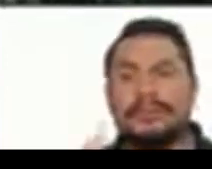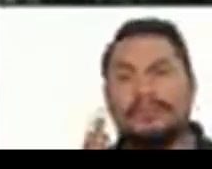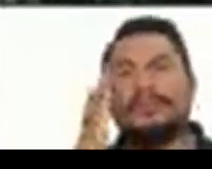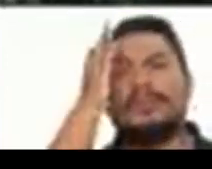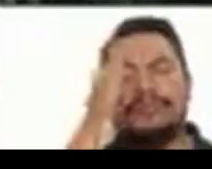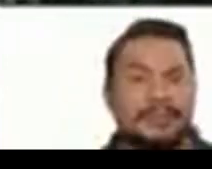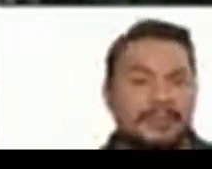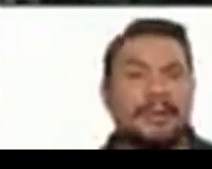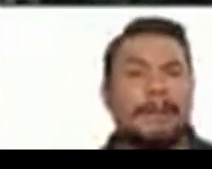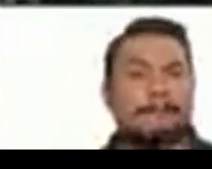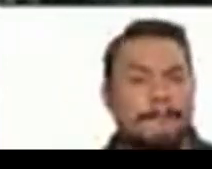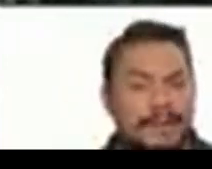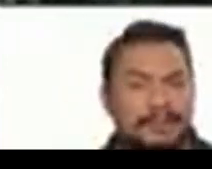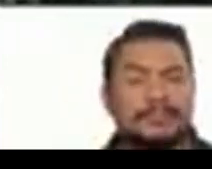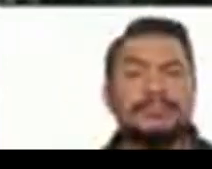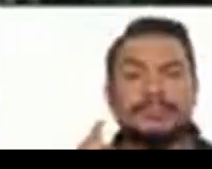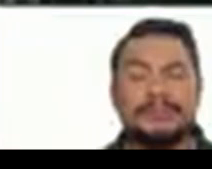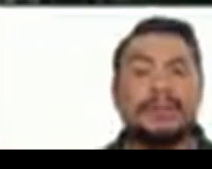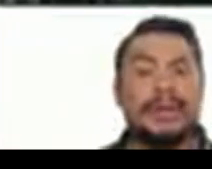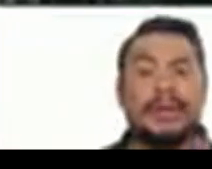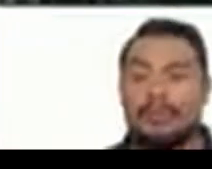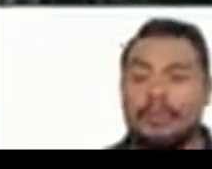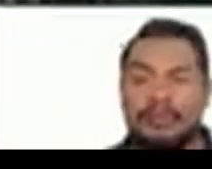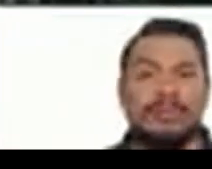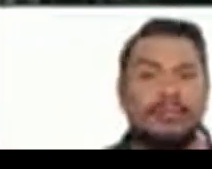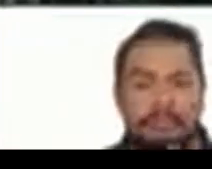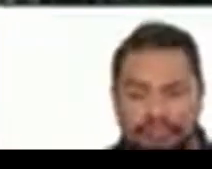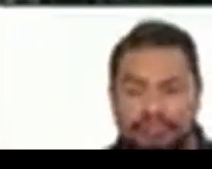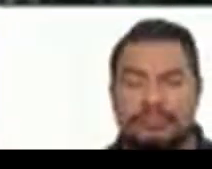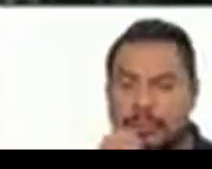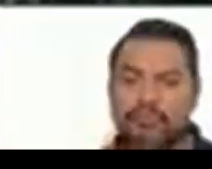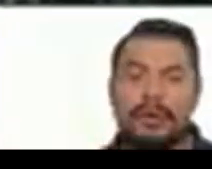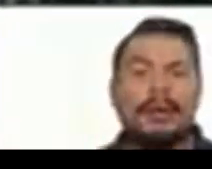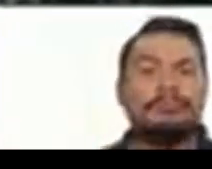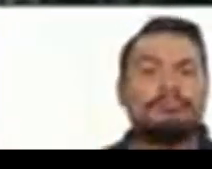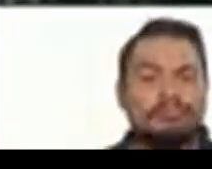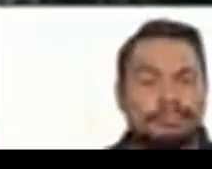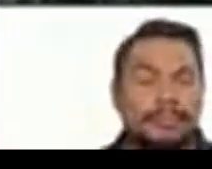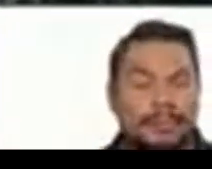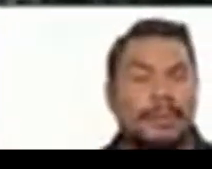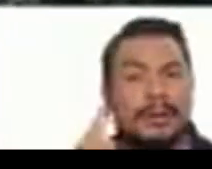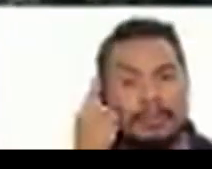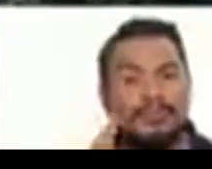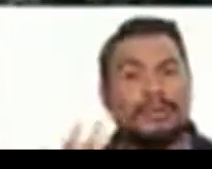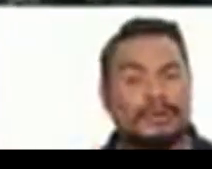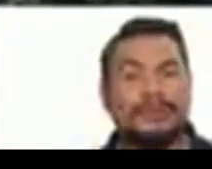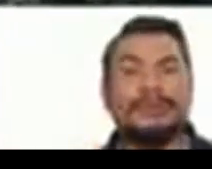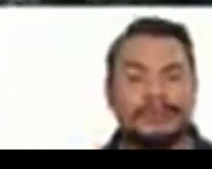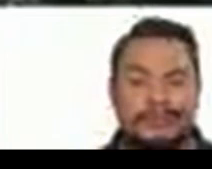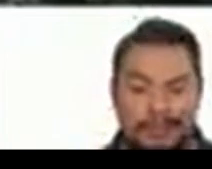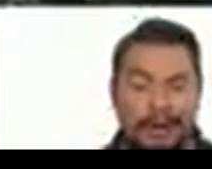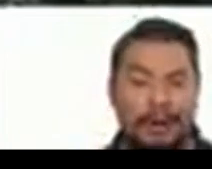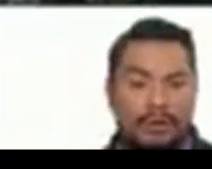futuro en paz, en hermandad y en buena vecindad. Por ello, teniendo en cuenta el